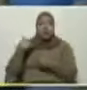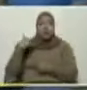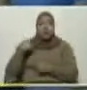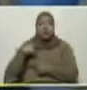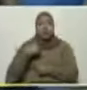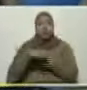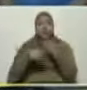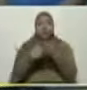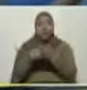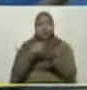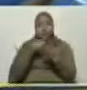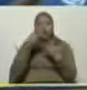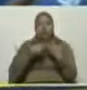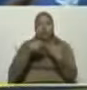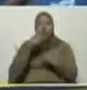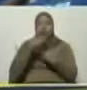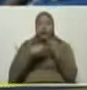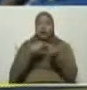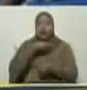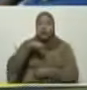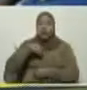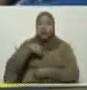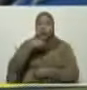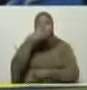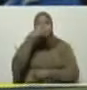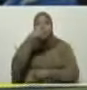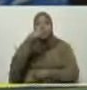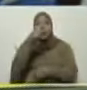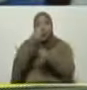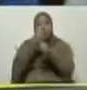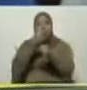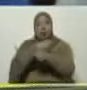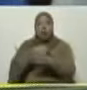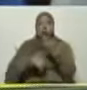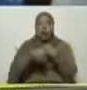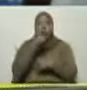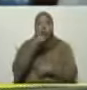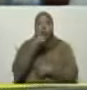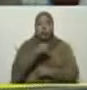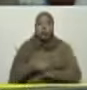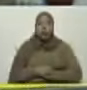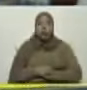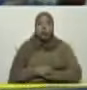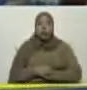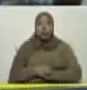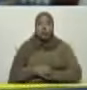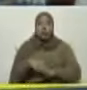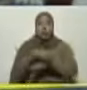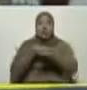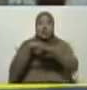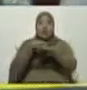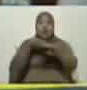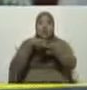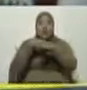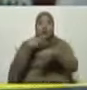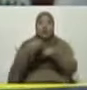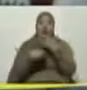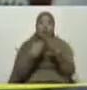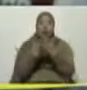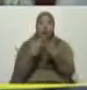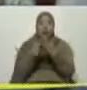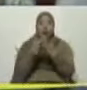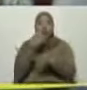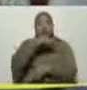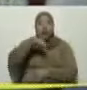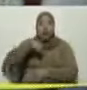que dice no hay plata saca La motosierra y le pasa y vota 300000 trabajadores si ustedes fueran argentinos Ya estuvieran votados por mi